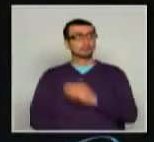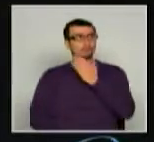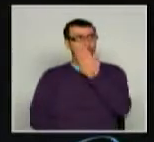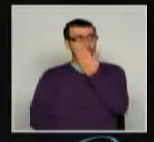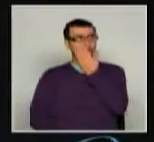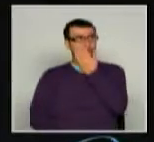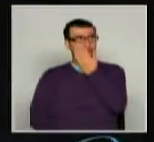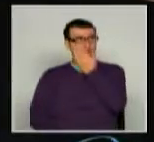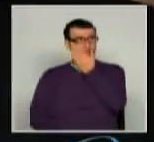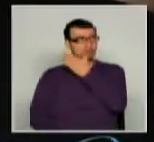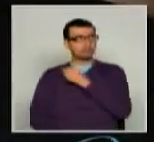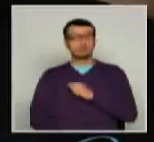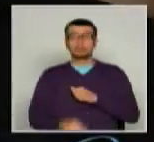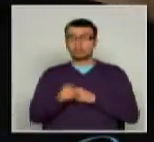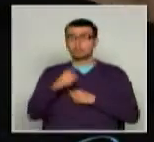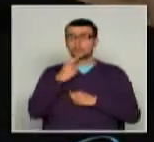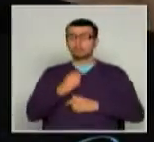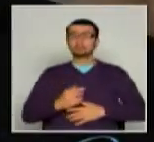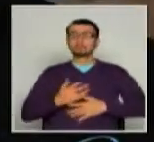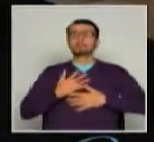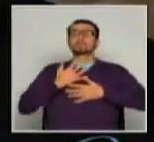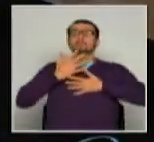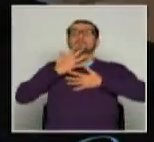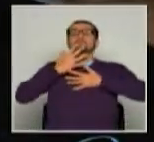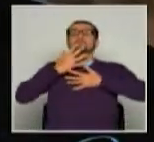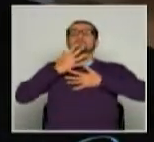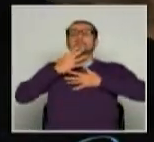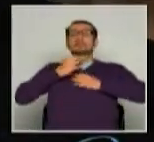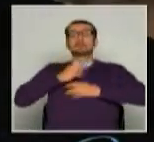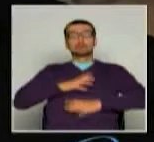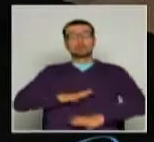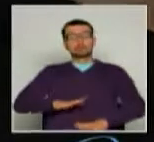tomar aire profundo, exhala.